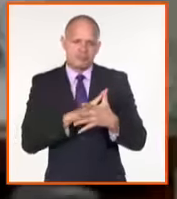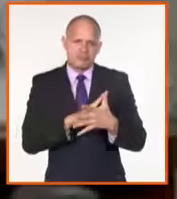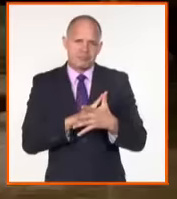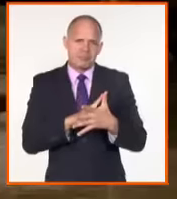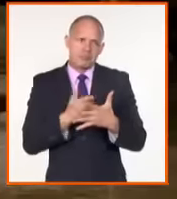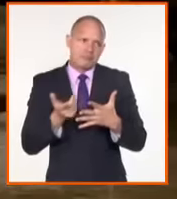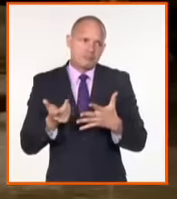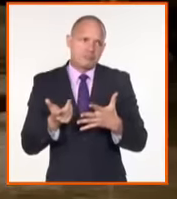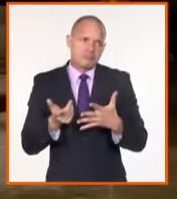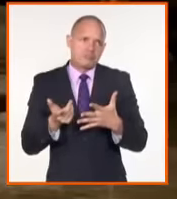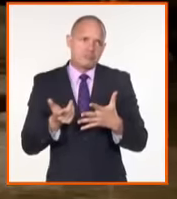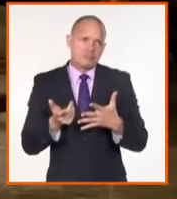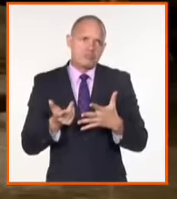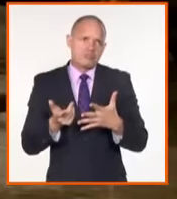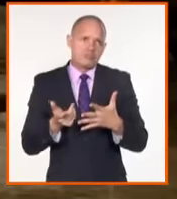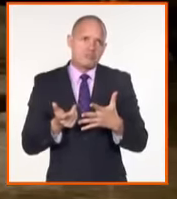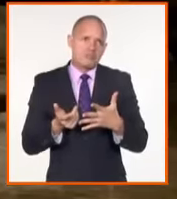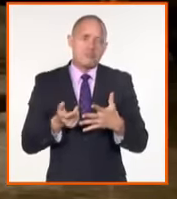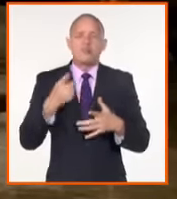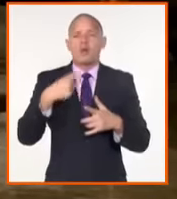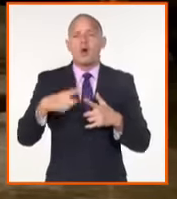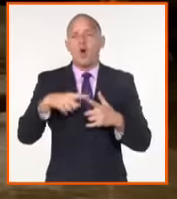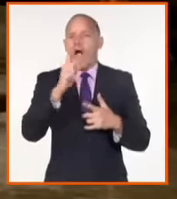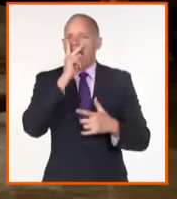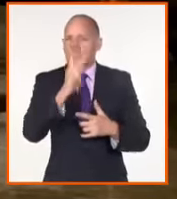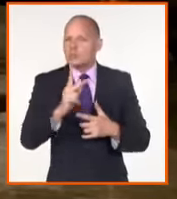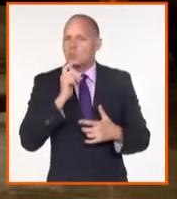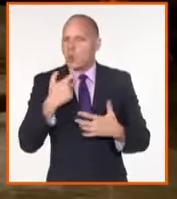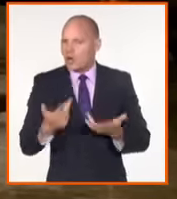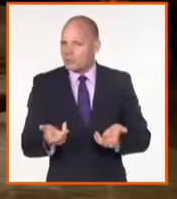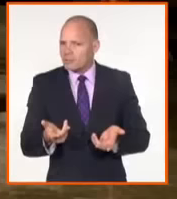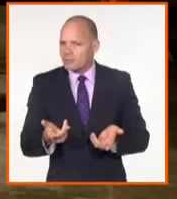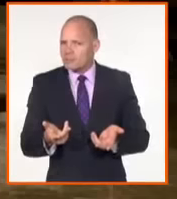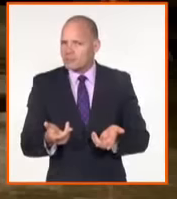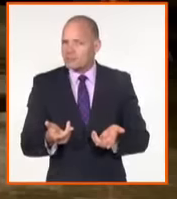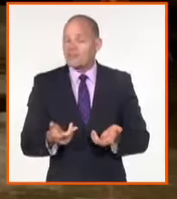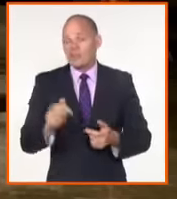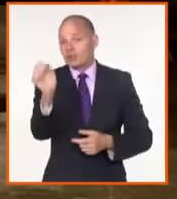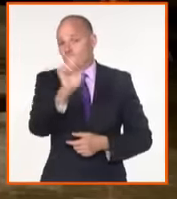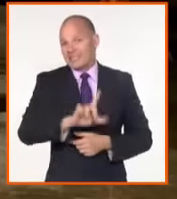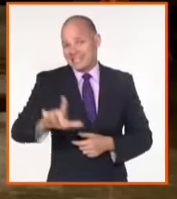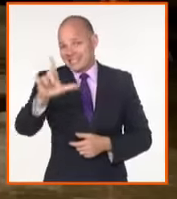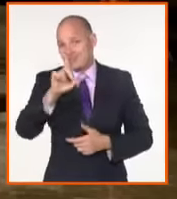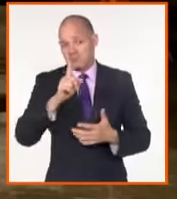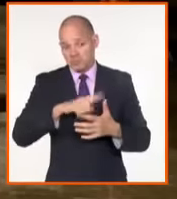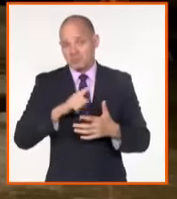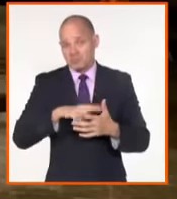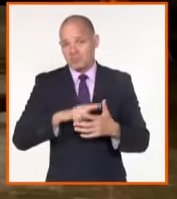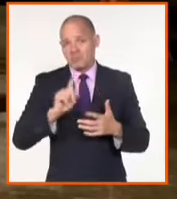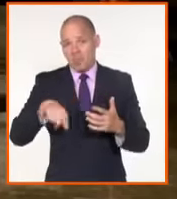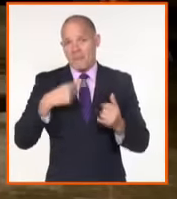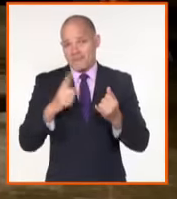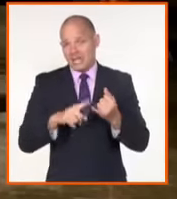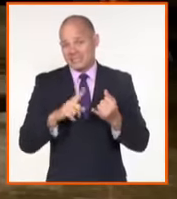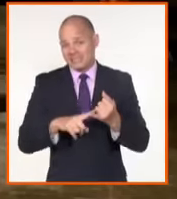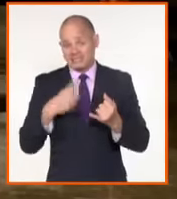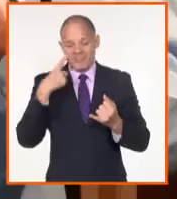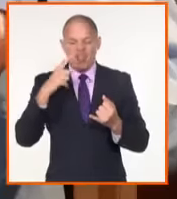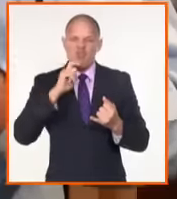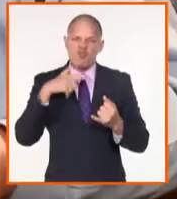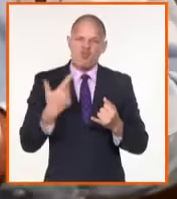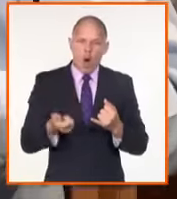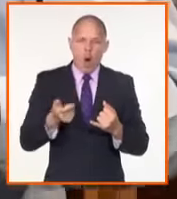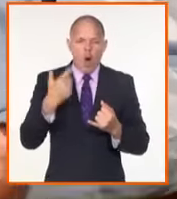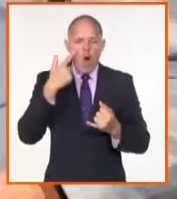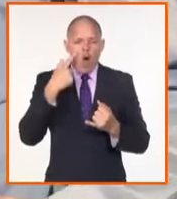determinadas desventajas, la atención a los programas sociales, buscar las potencialidades de desarrollo endógeno,